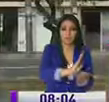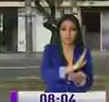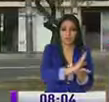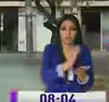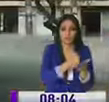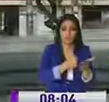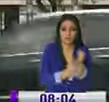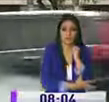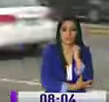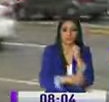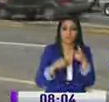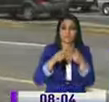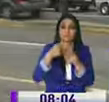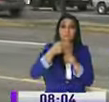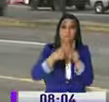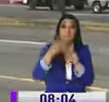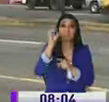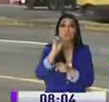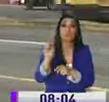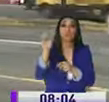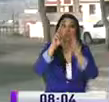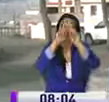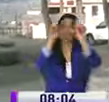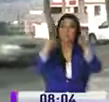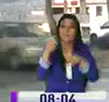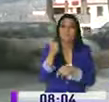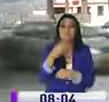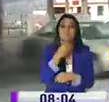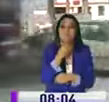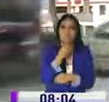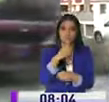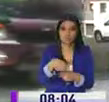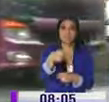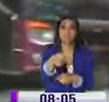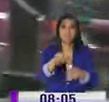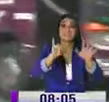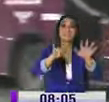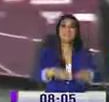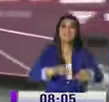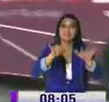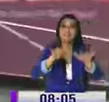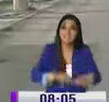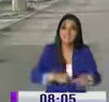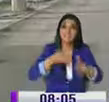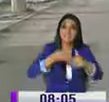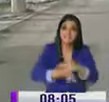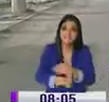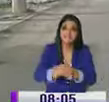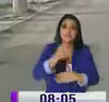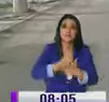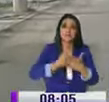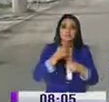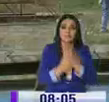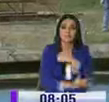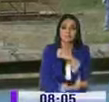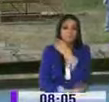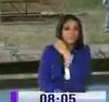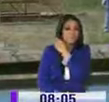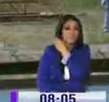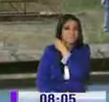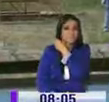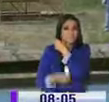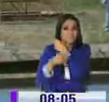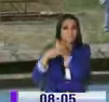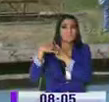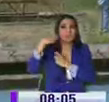a finales del mes de octubre el paso elevado de la 10 de agosto y en seis meses el de la entrada de la lucha de los pobres tuvo